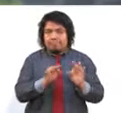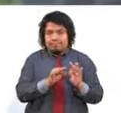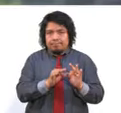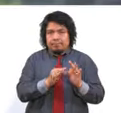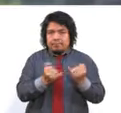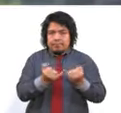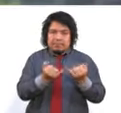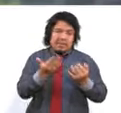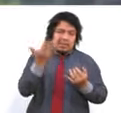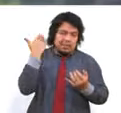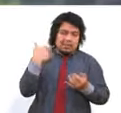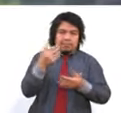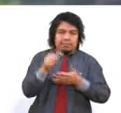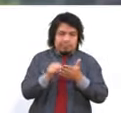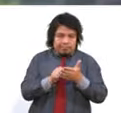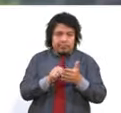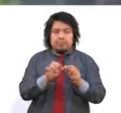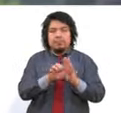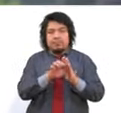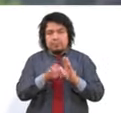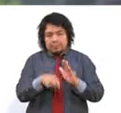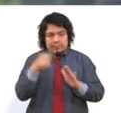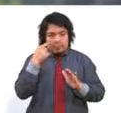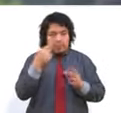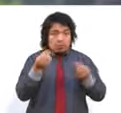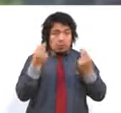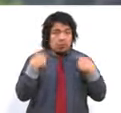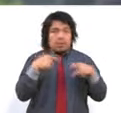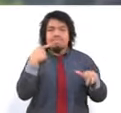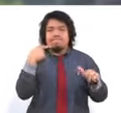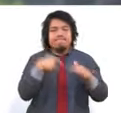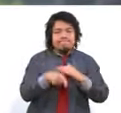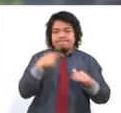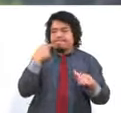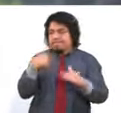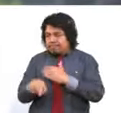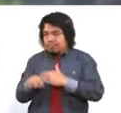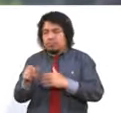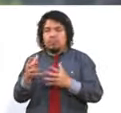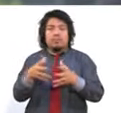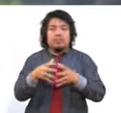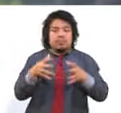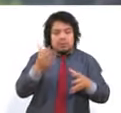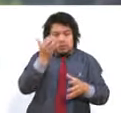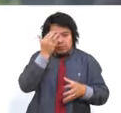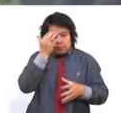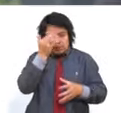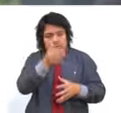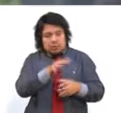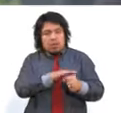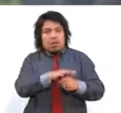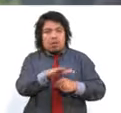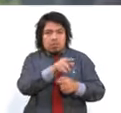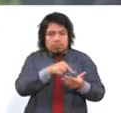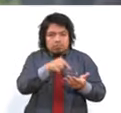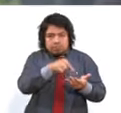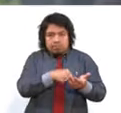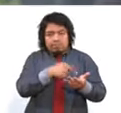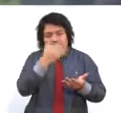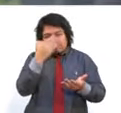Como informamos hace unos meses, por ejemplo, gracias a numerosas denuncias pudimos conocer la dimensión de la afectación que estaban causando los